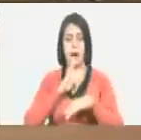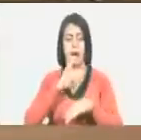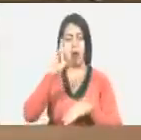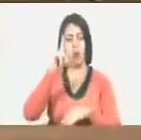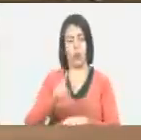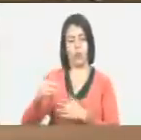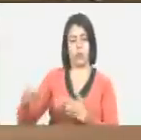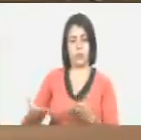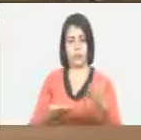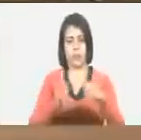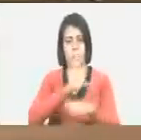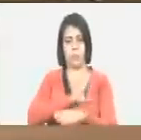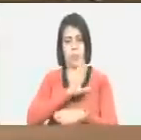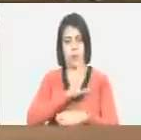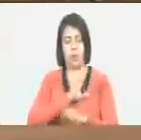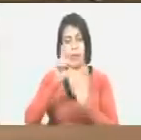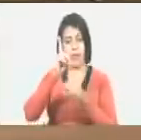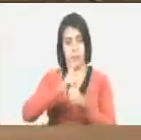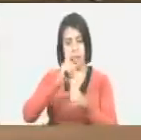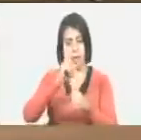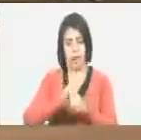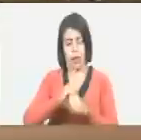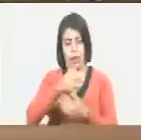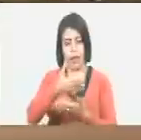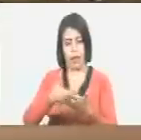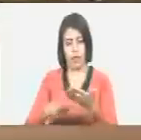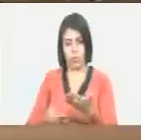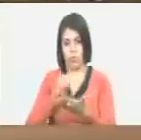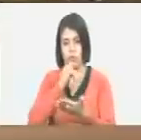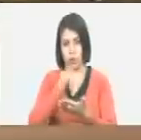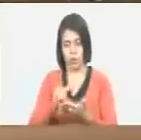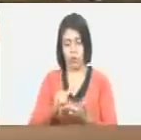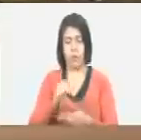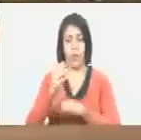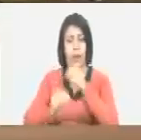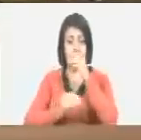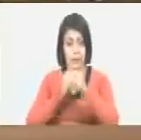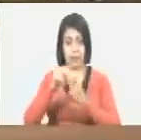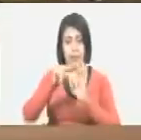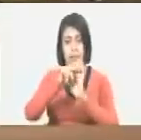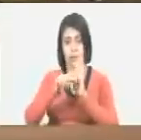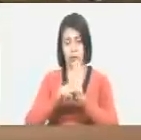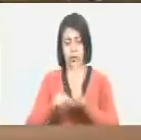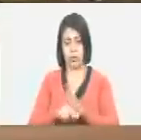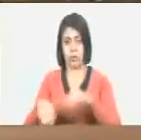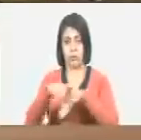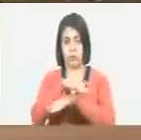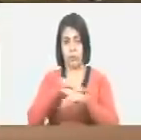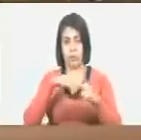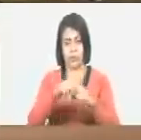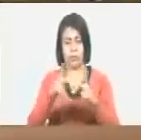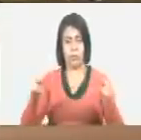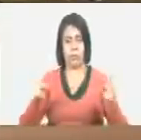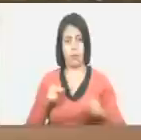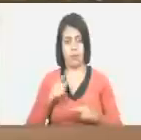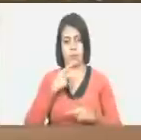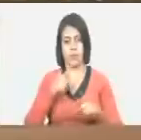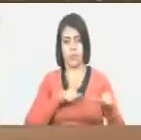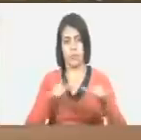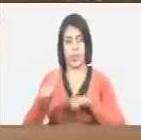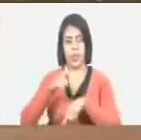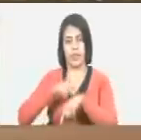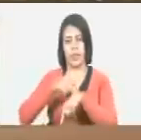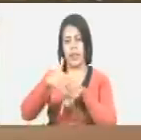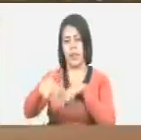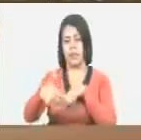y el Servicio Autónomo de Registros y Notarías. Materializada la medida, el Ministerio Público dispondrá de un